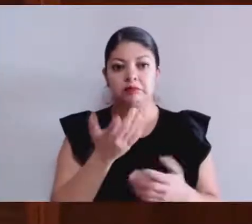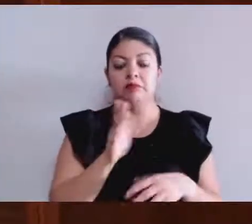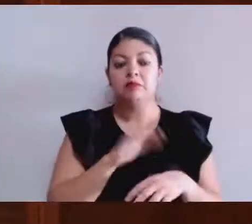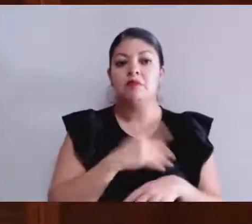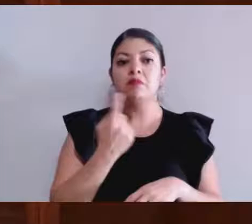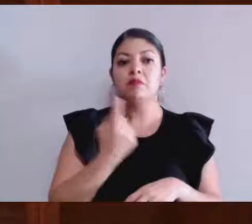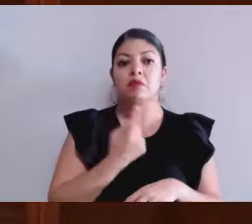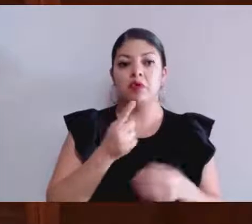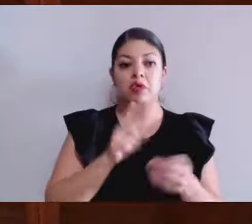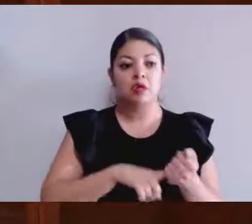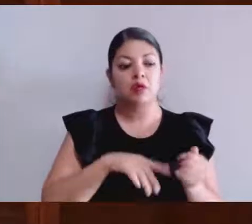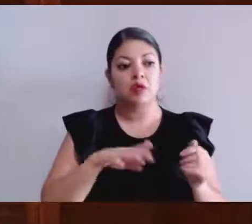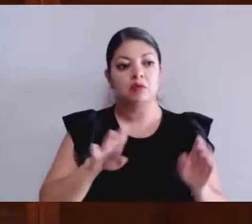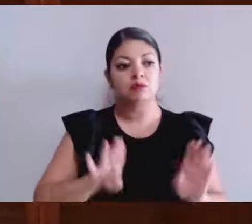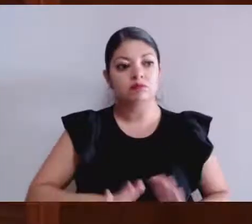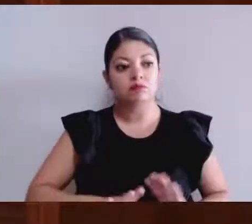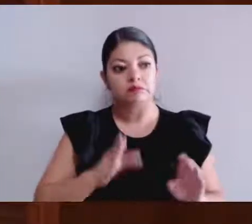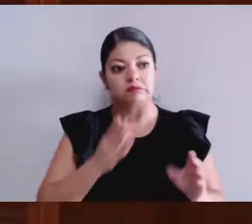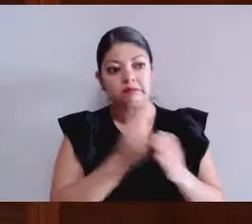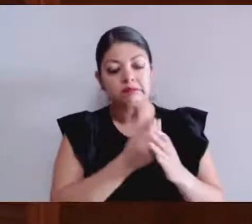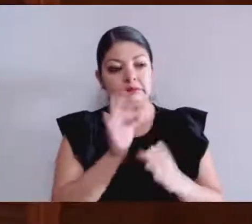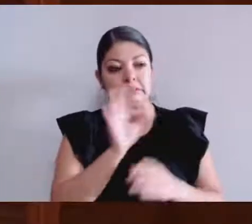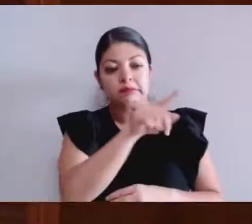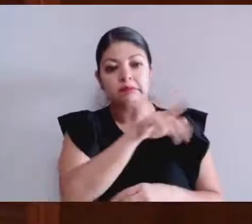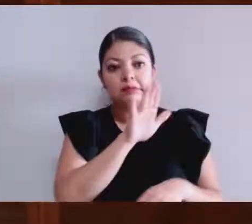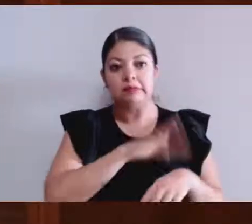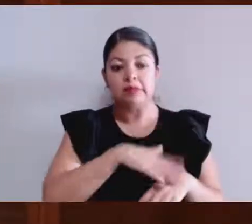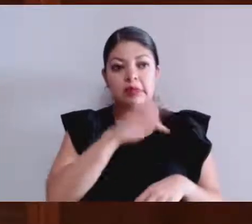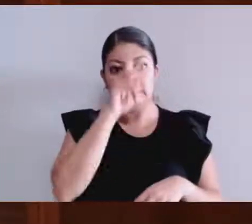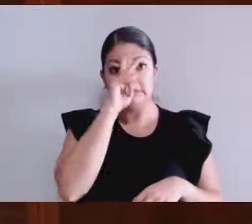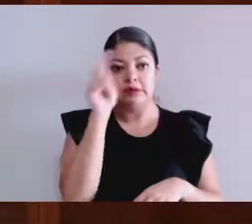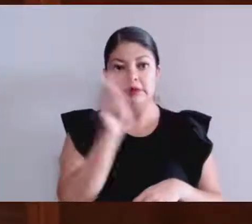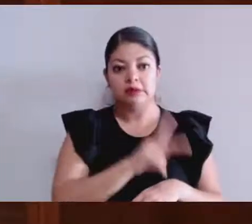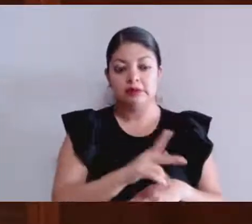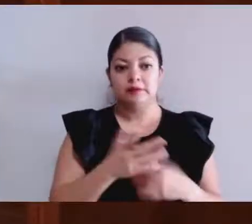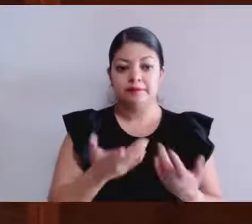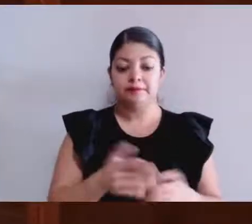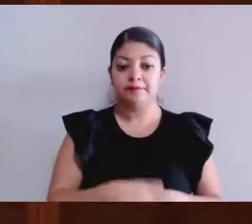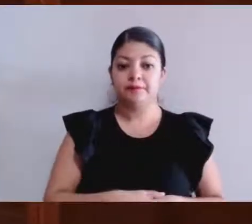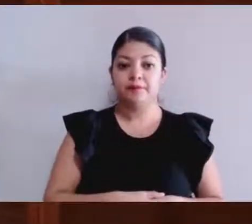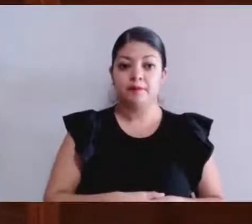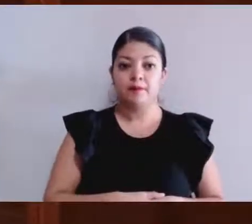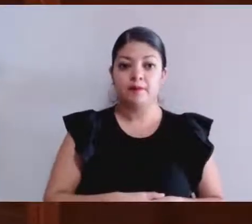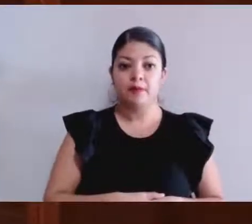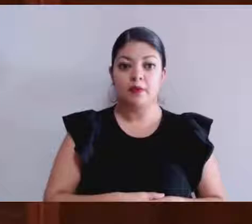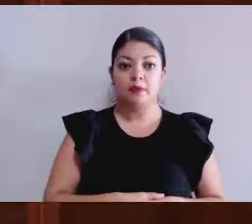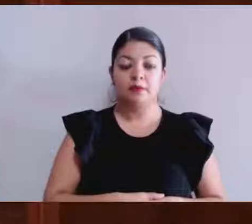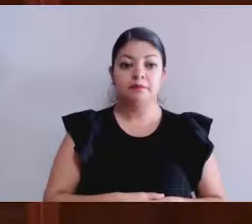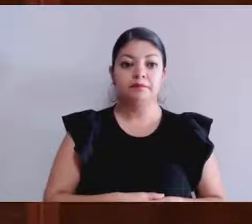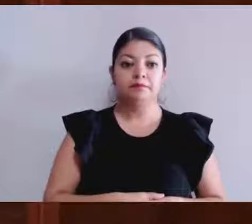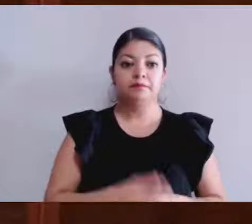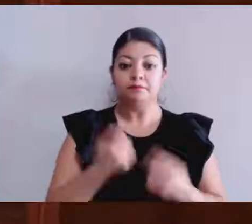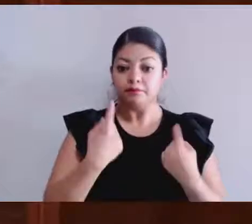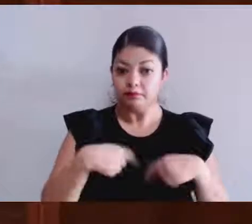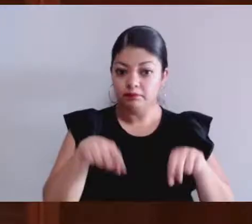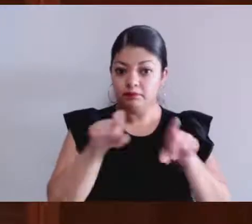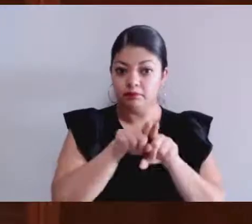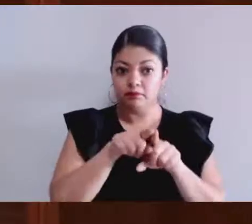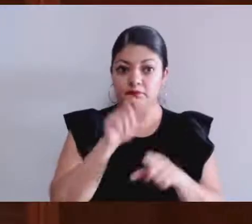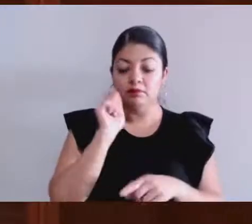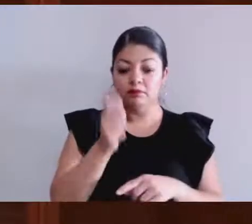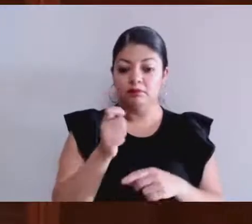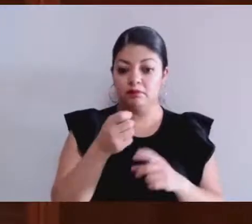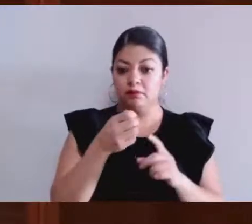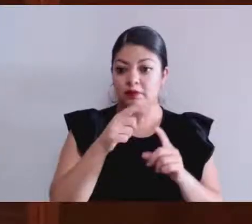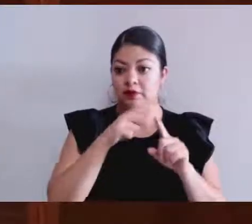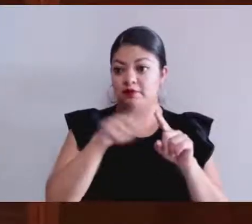se les caracteriza como sospechosos. Al respecto, pues de acuerdo a